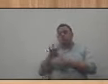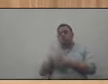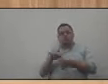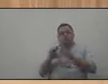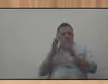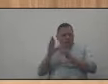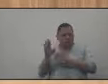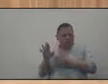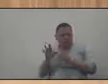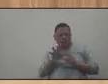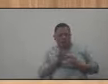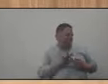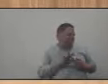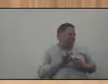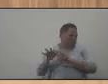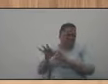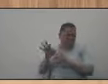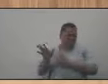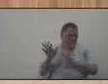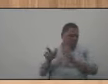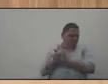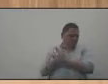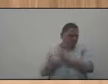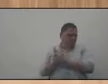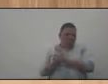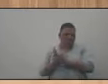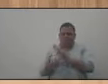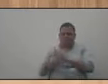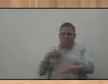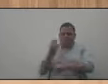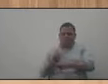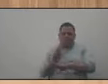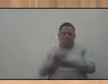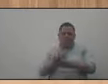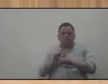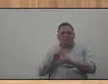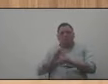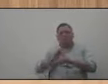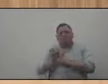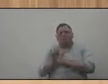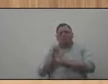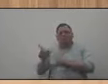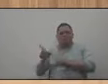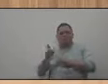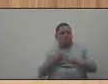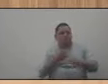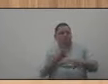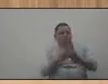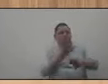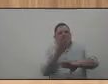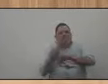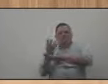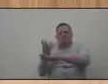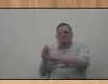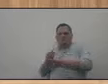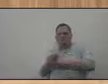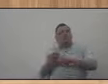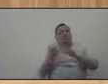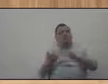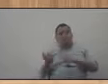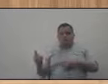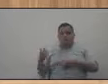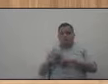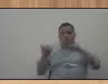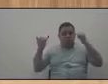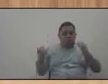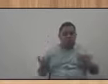domiciliaria que se especializaron por el resultado de esta pandemia. Y así, extender un saludo